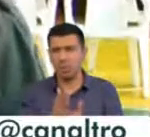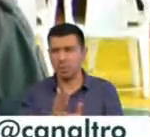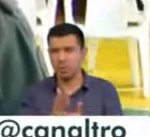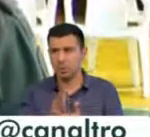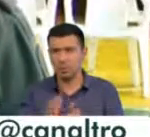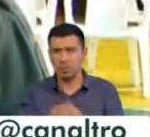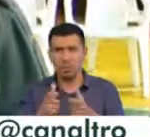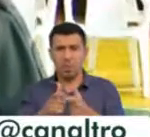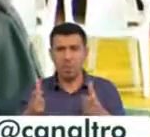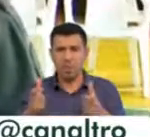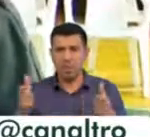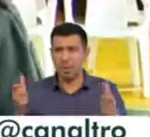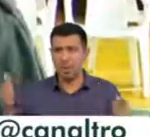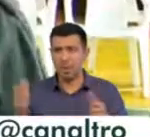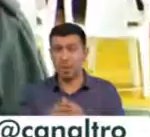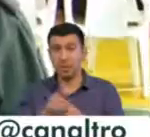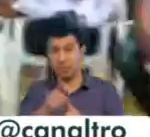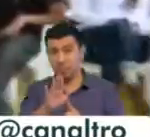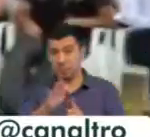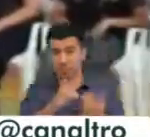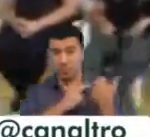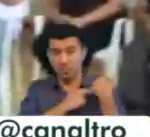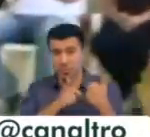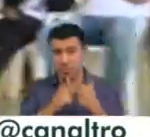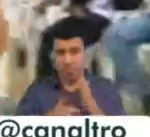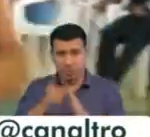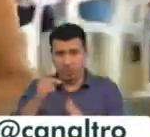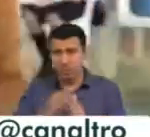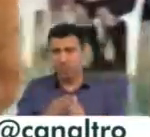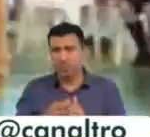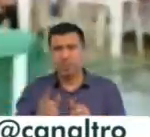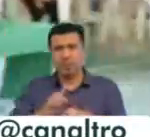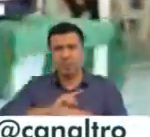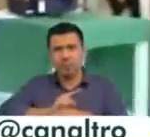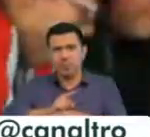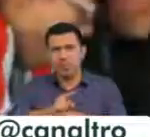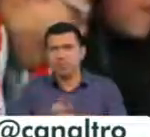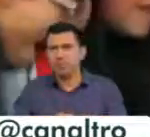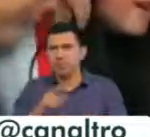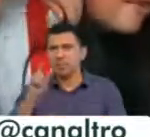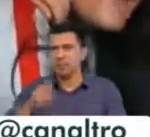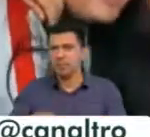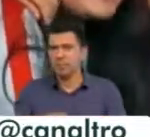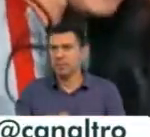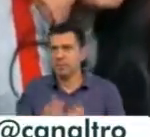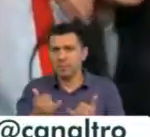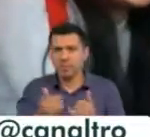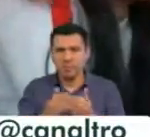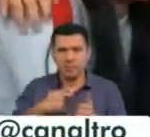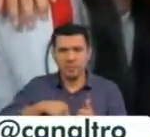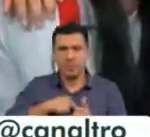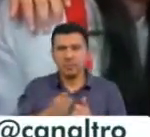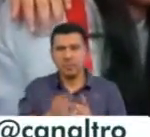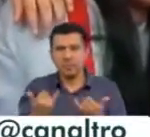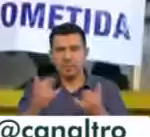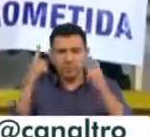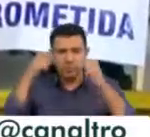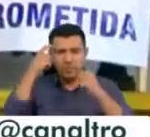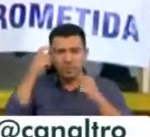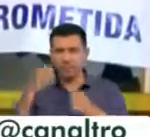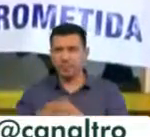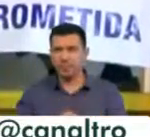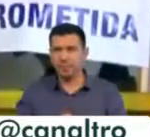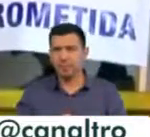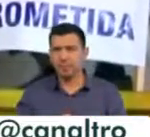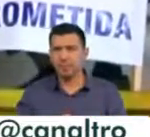y multiplicadora y que se tiene que desarrollar de forma inmediata inmediata por parte de nosotros como estado y